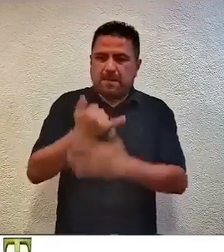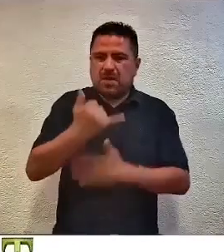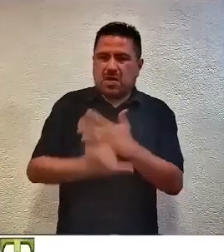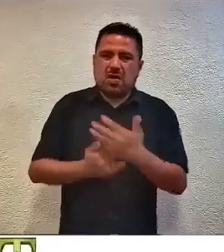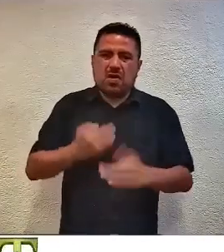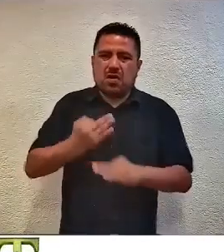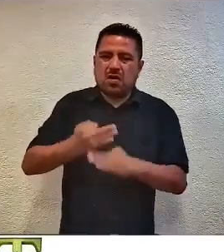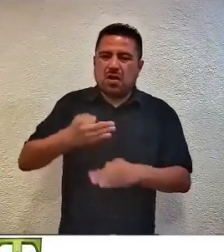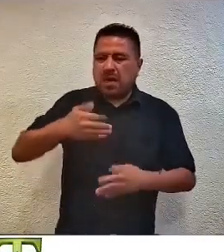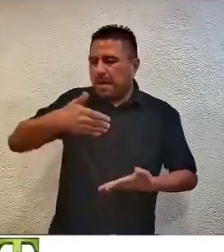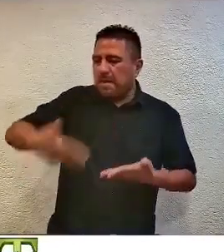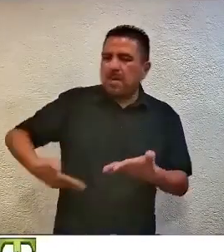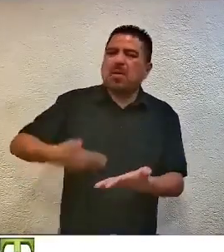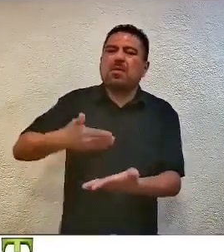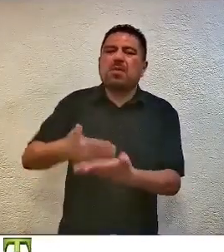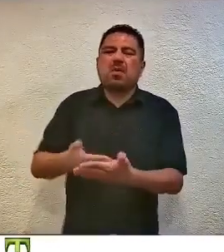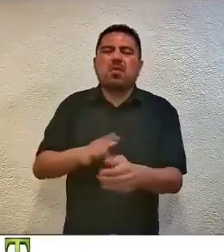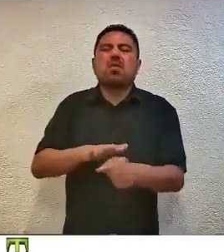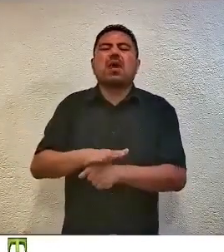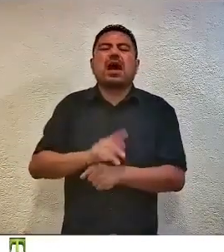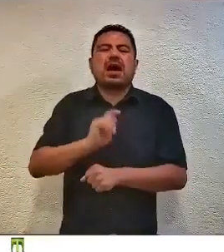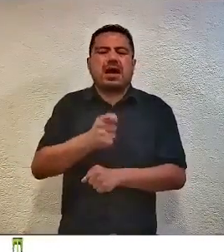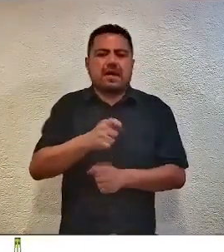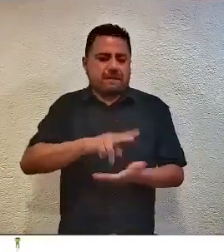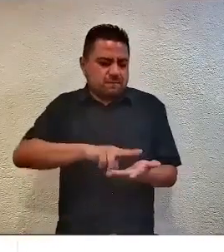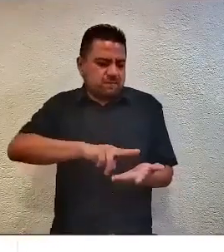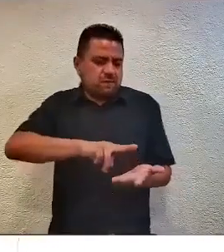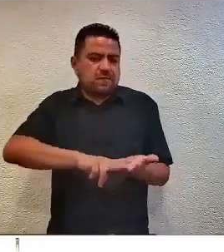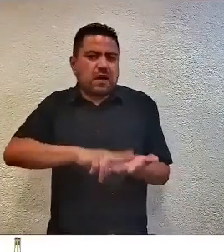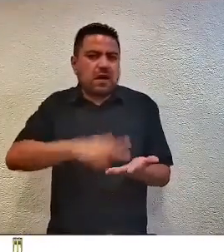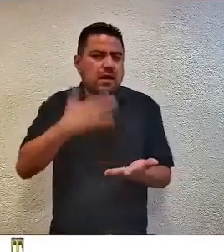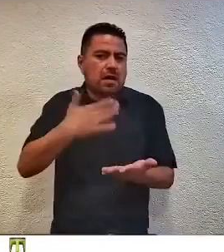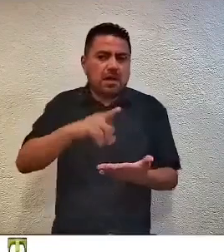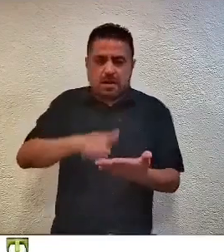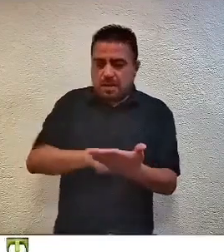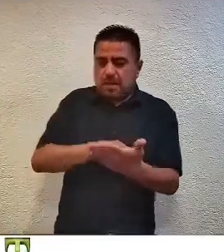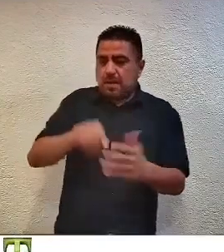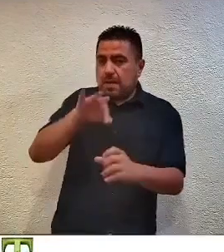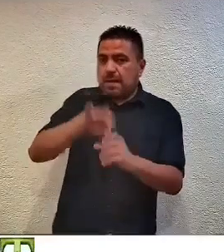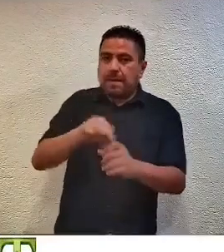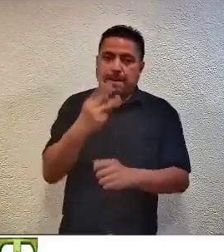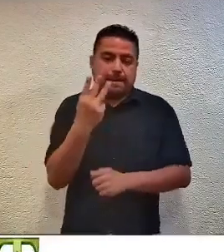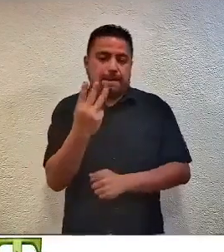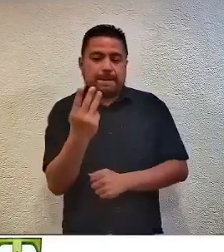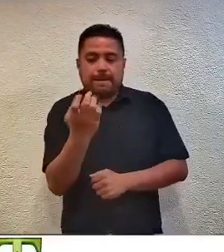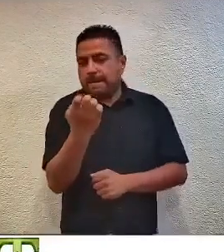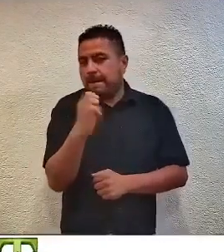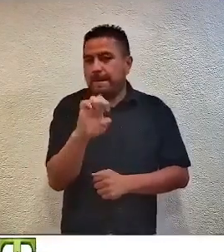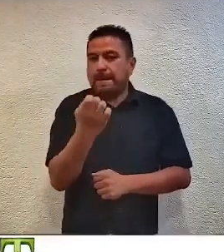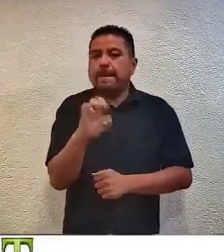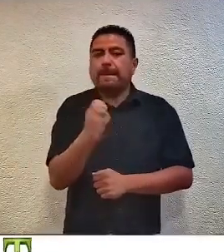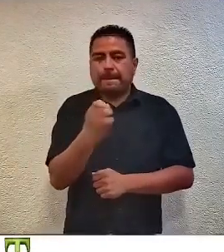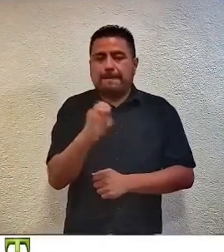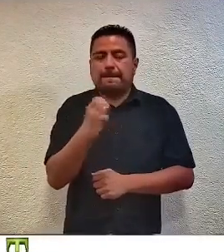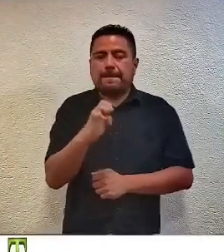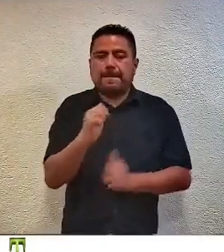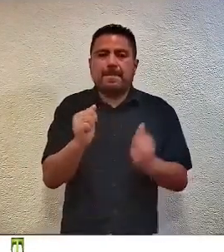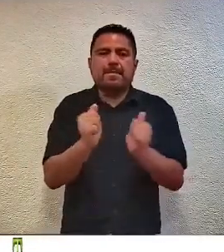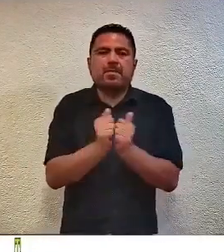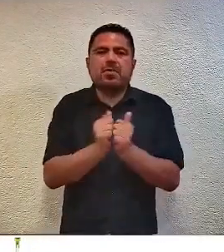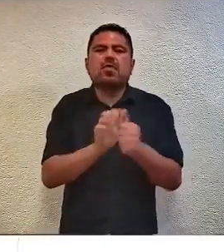nos proponía era declarar válida la elección del 3 de enero